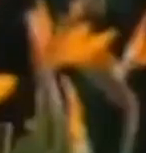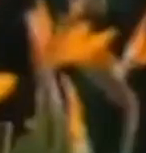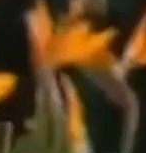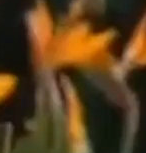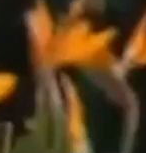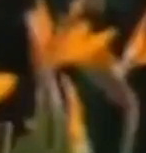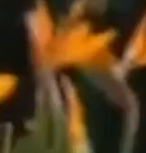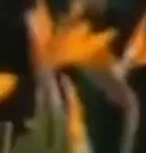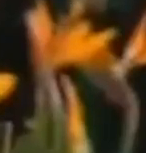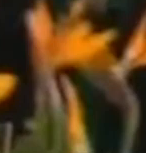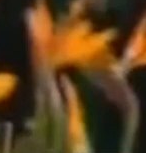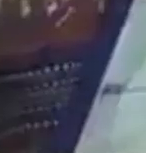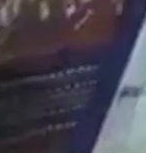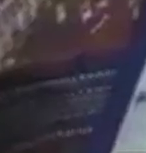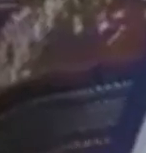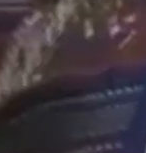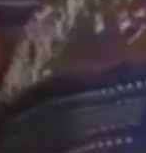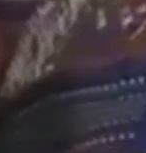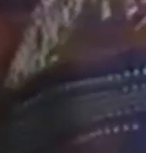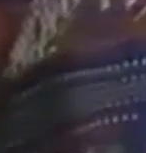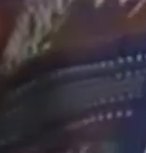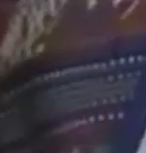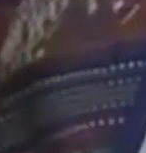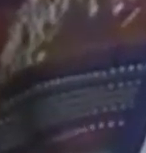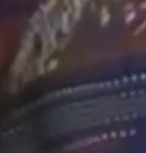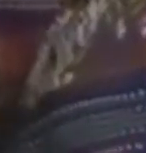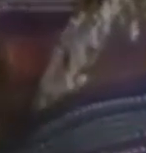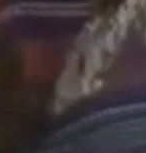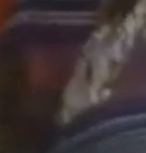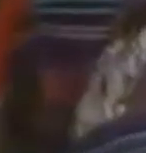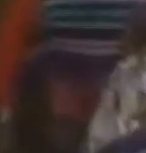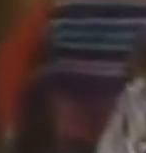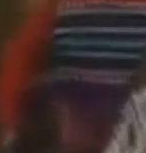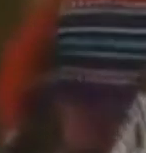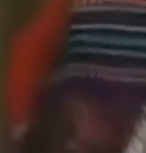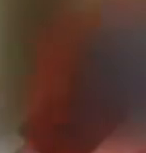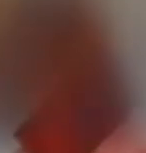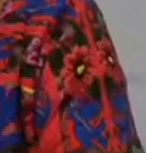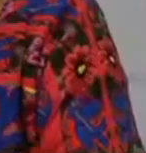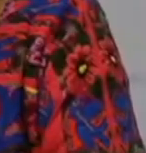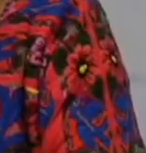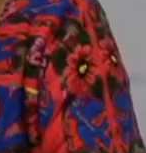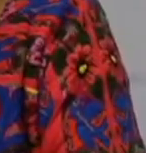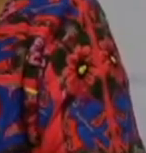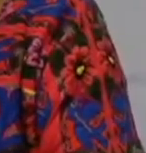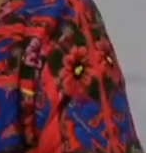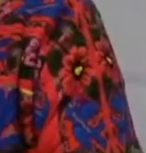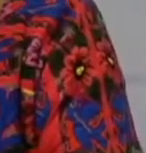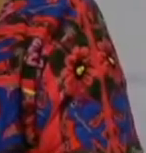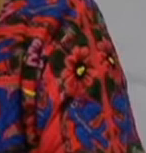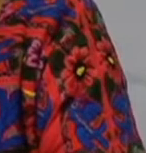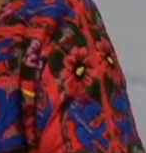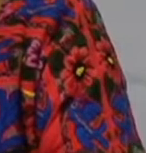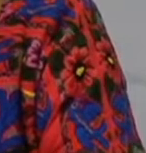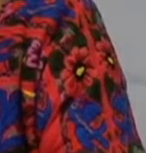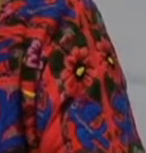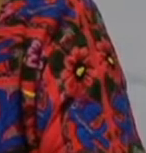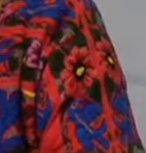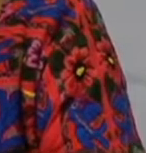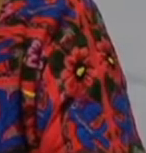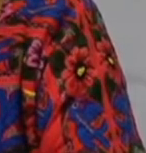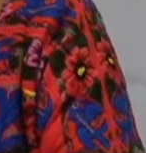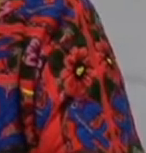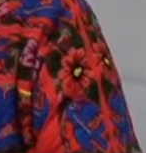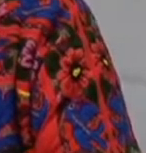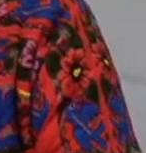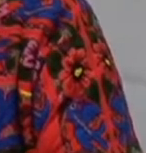mantiene en pie de lucha contra diversos flagelos, entre ellos la discriminación. La mayor parte de la gente que hace